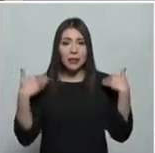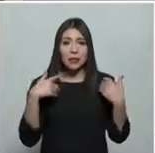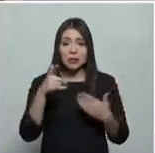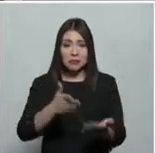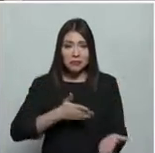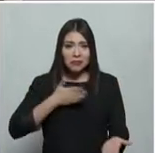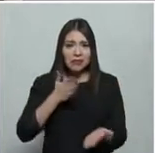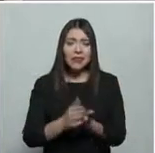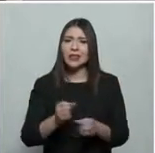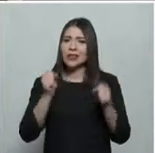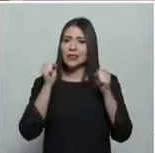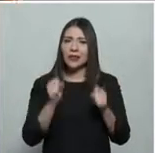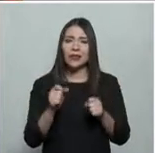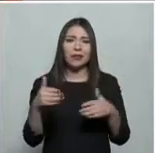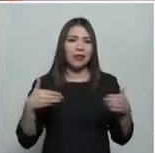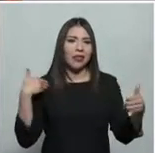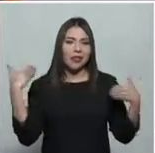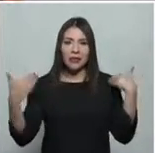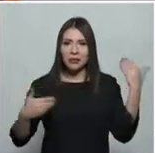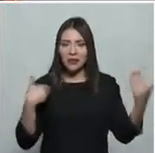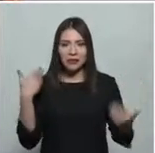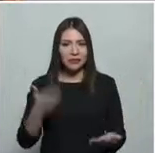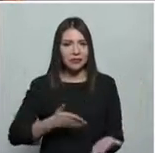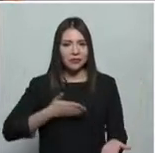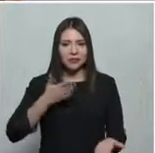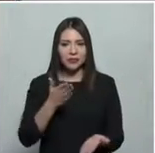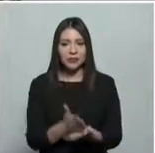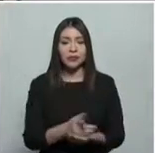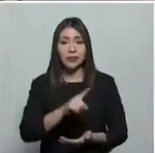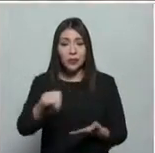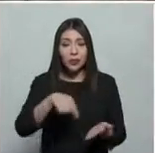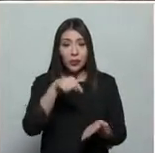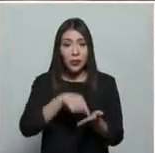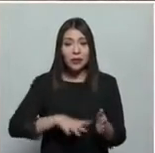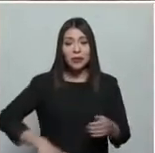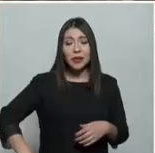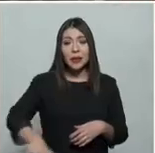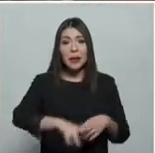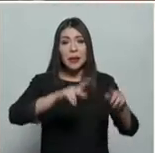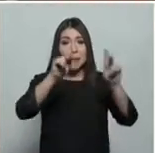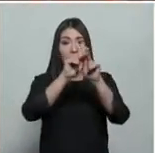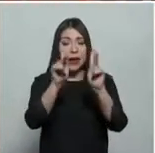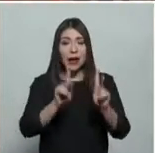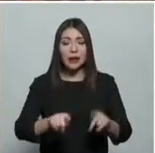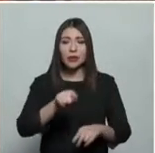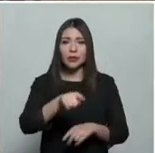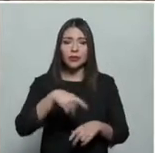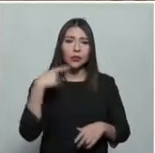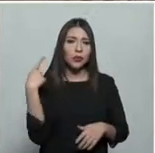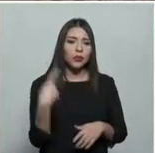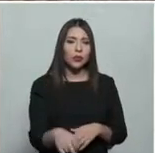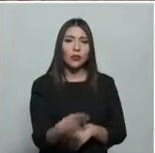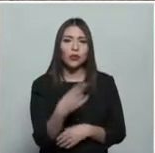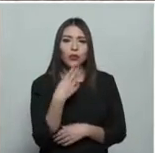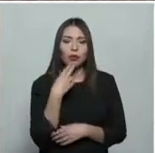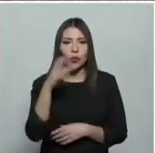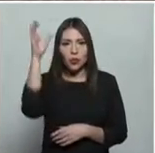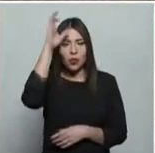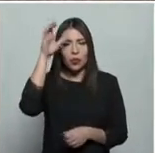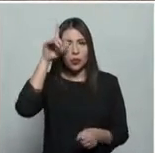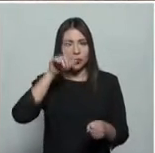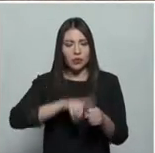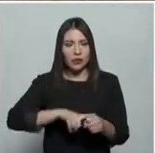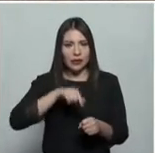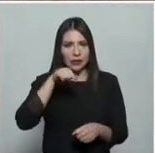van a divertir. Para empezar, estamos en un palacio que ha sido declarado Patrimonio Cultural de la Humanidad. Entre